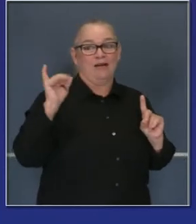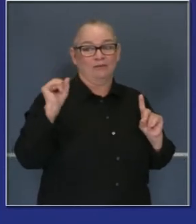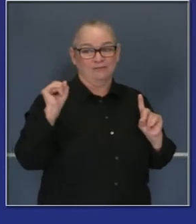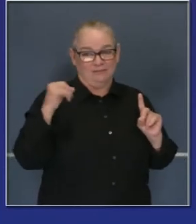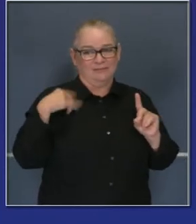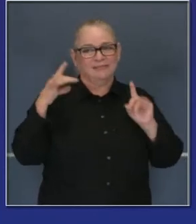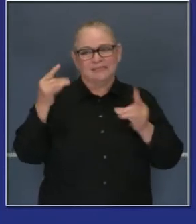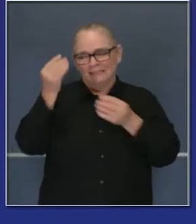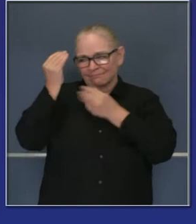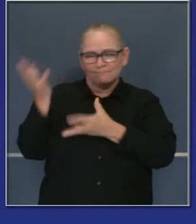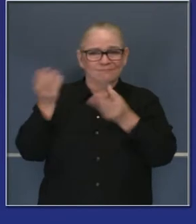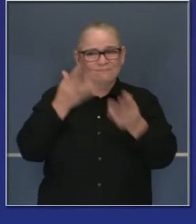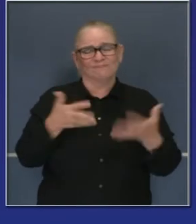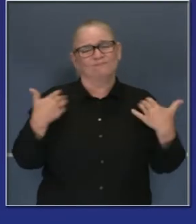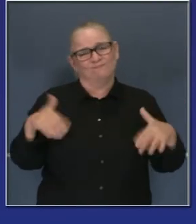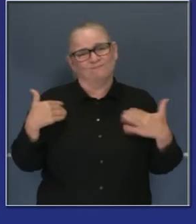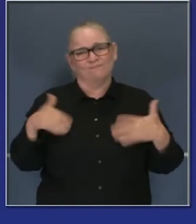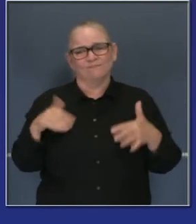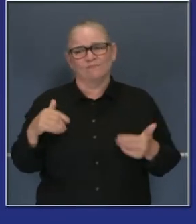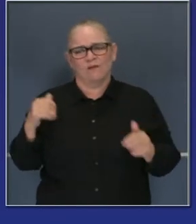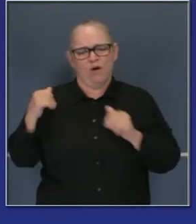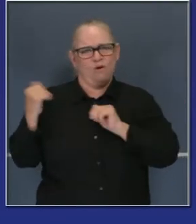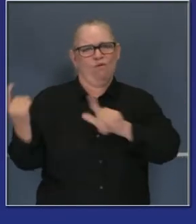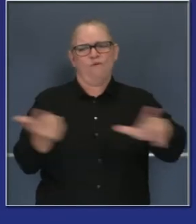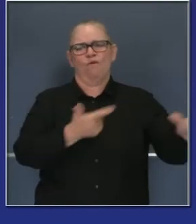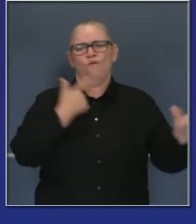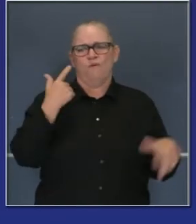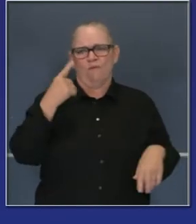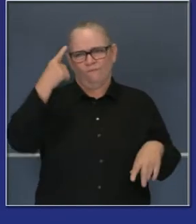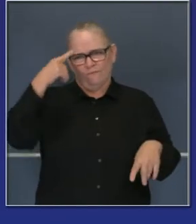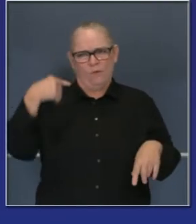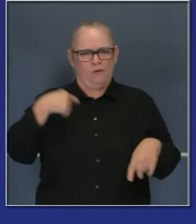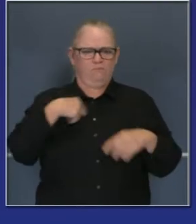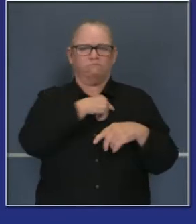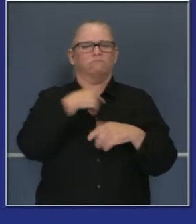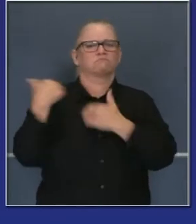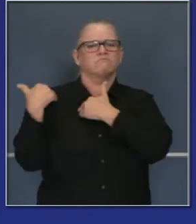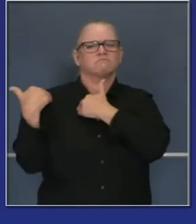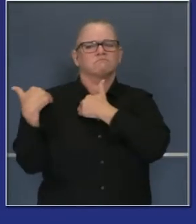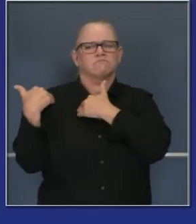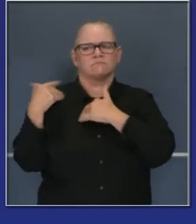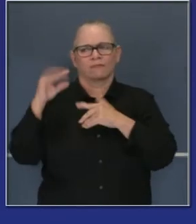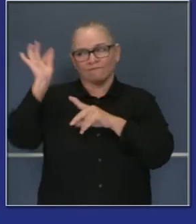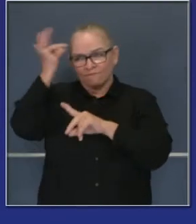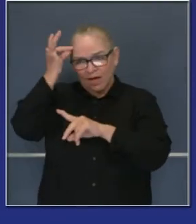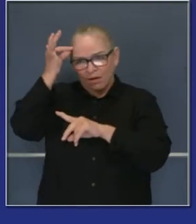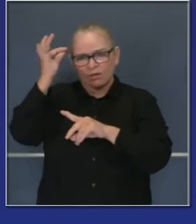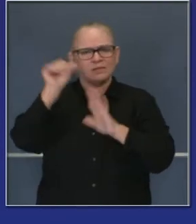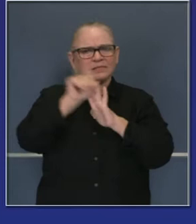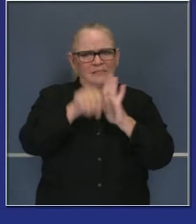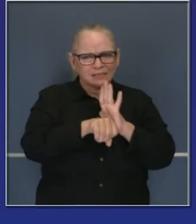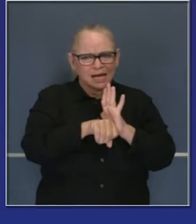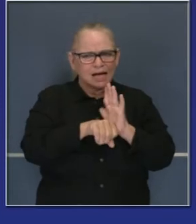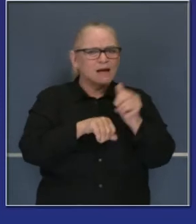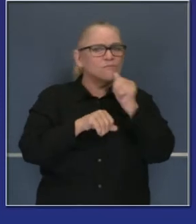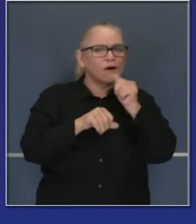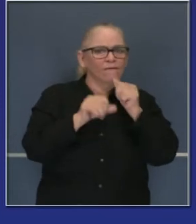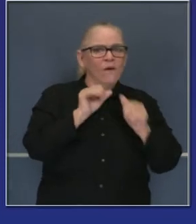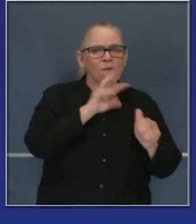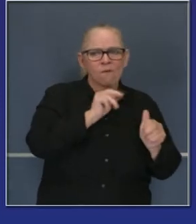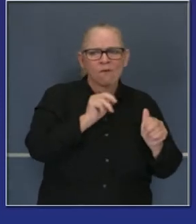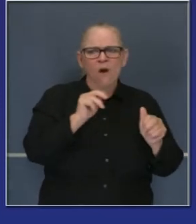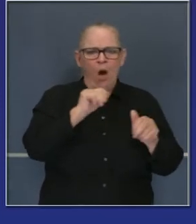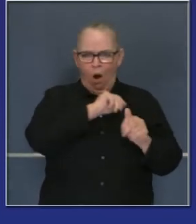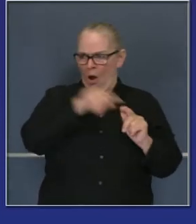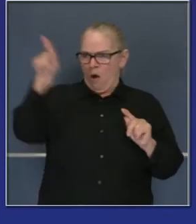y todos pues reconocemos nuestra responsabilidad mutua el gobierno federal el gobierno estatal los dueños de